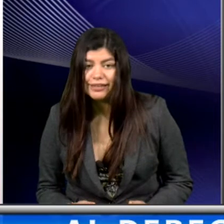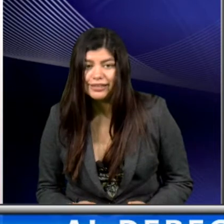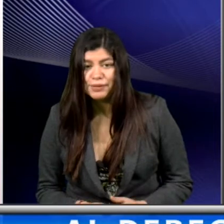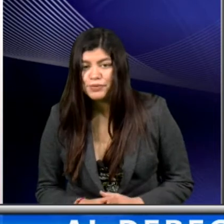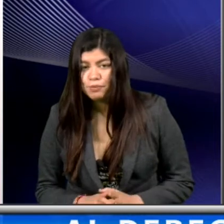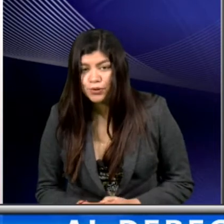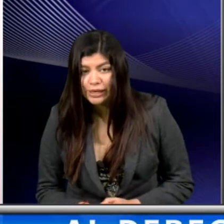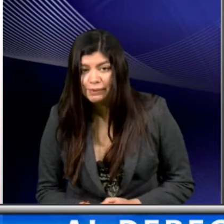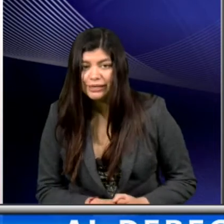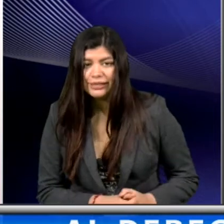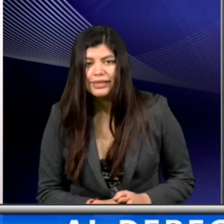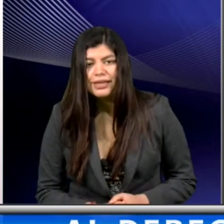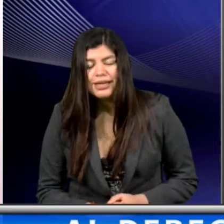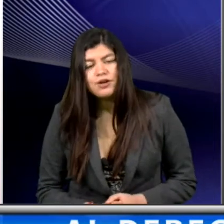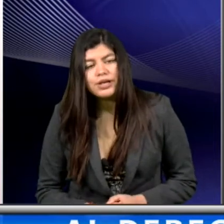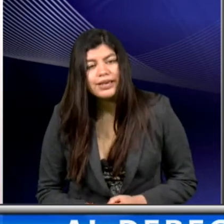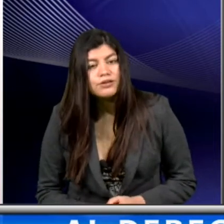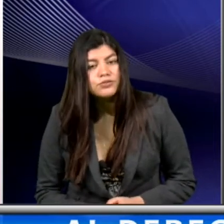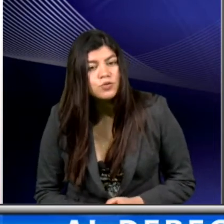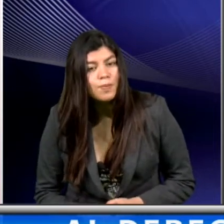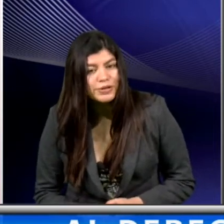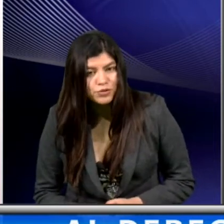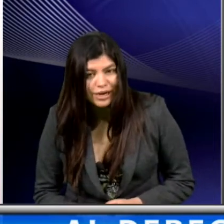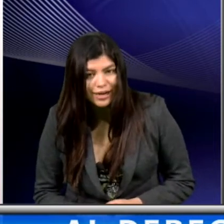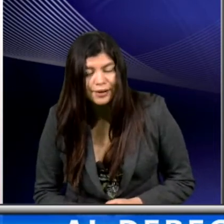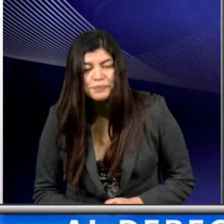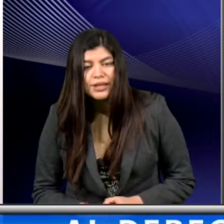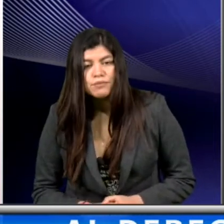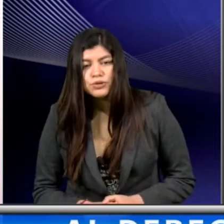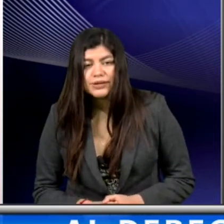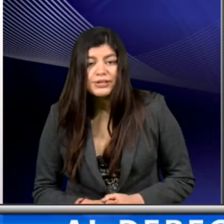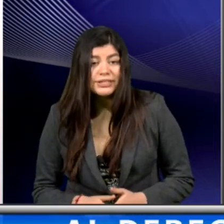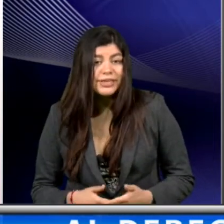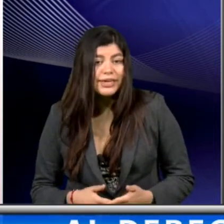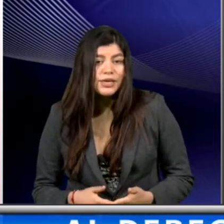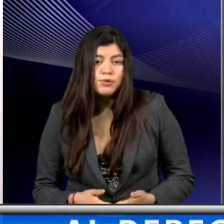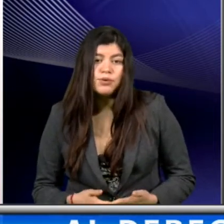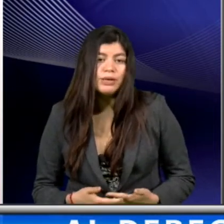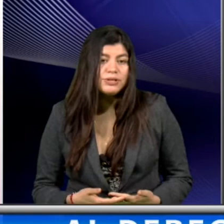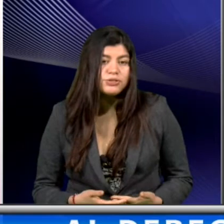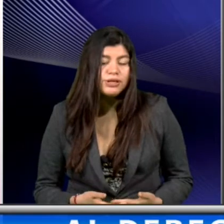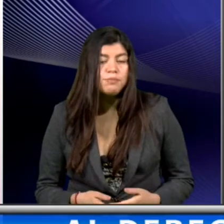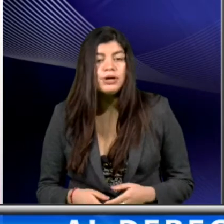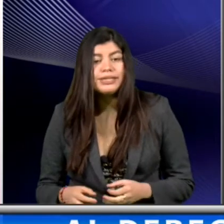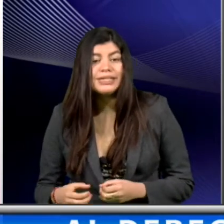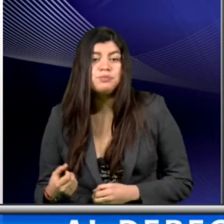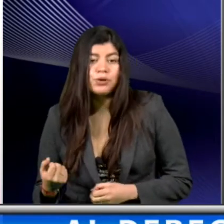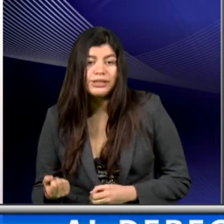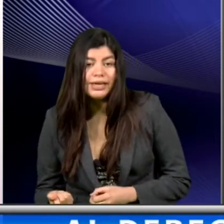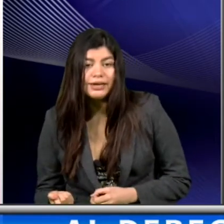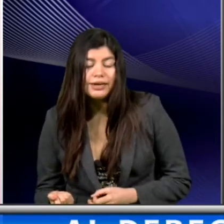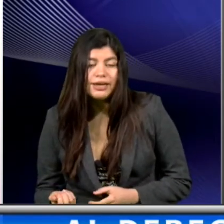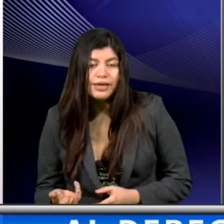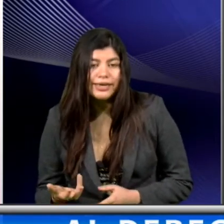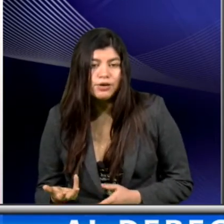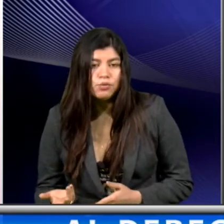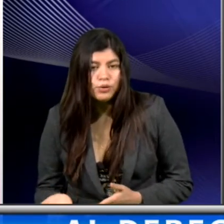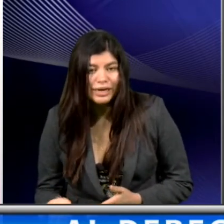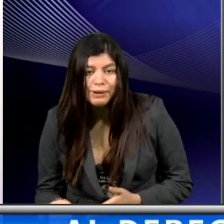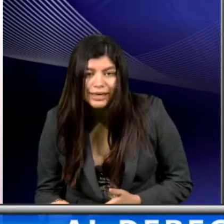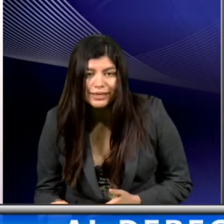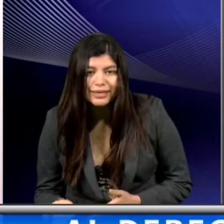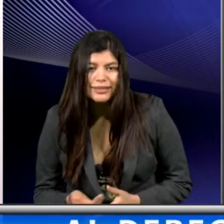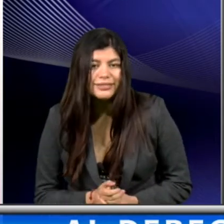bastante grande. Por otra parte, lo que es el consumo personal. Muchas veces se cree que porque una persona puede transportar